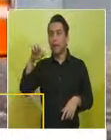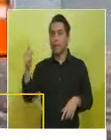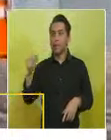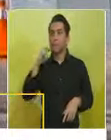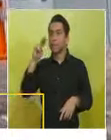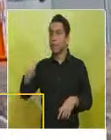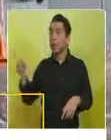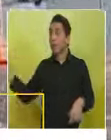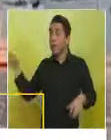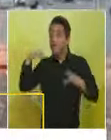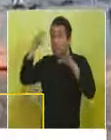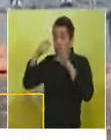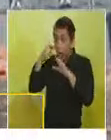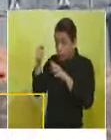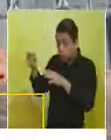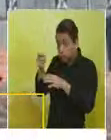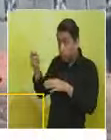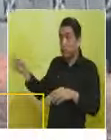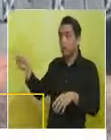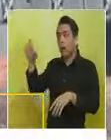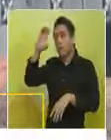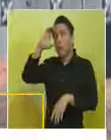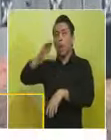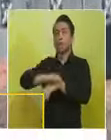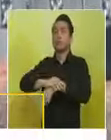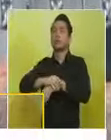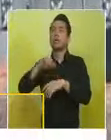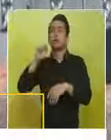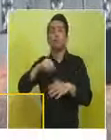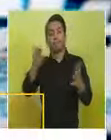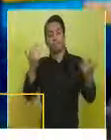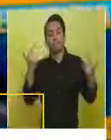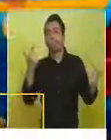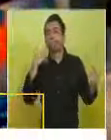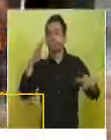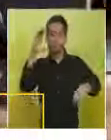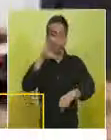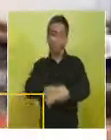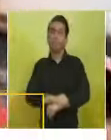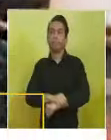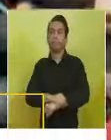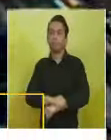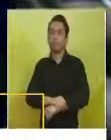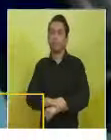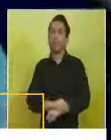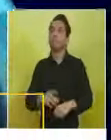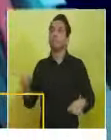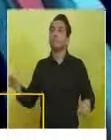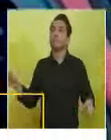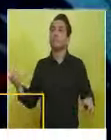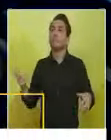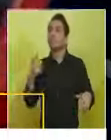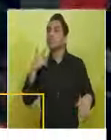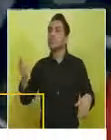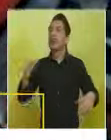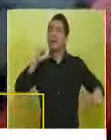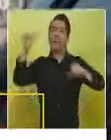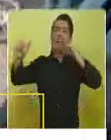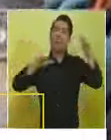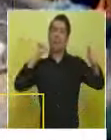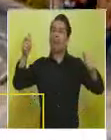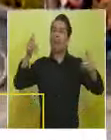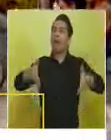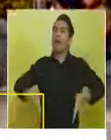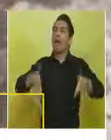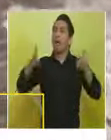se observa como uno de los agentes policiales lleva a cabo la captura, aparentemente por escándalo en la vía pública.